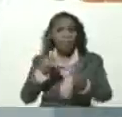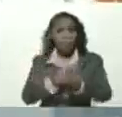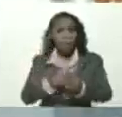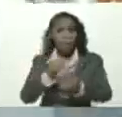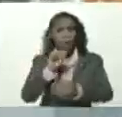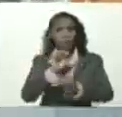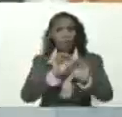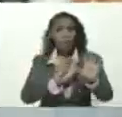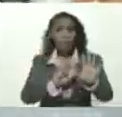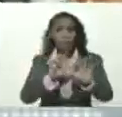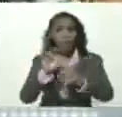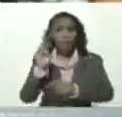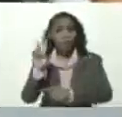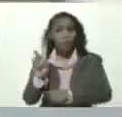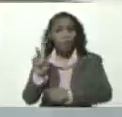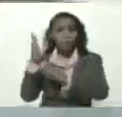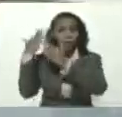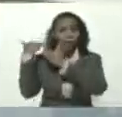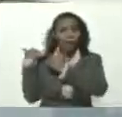3.082 cargos